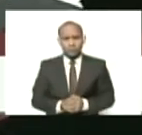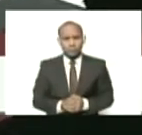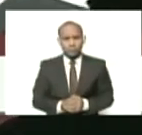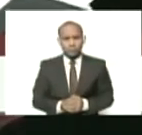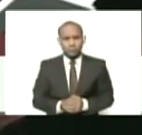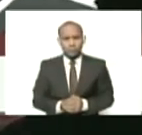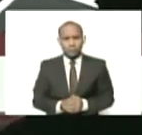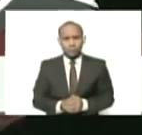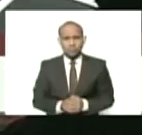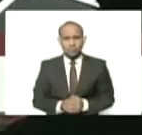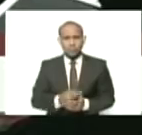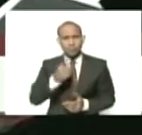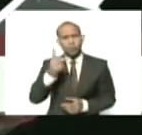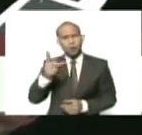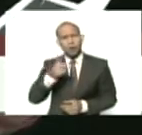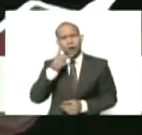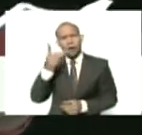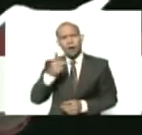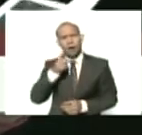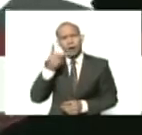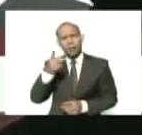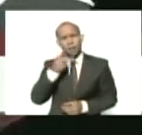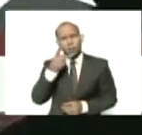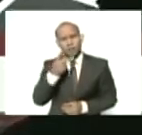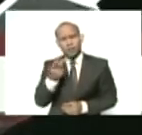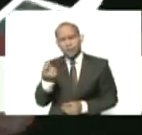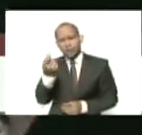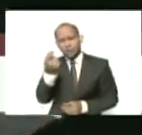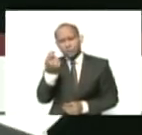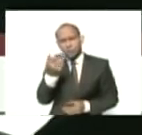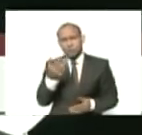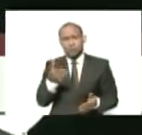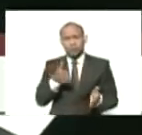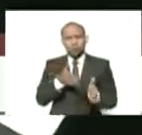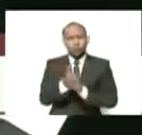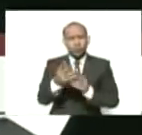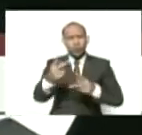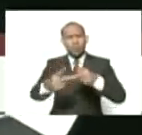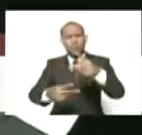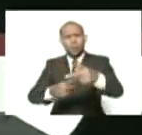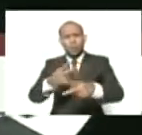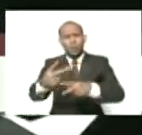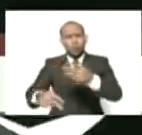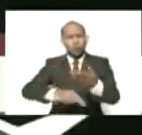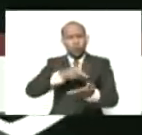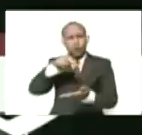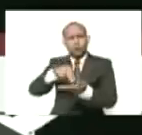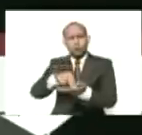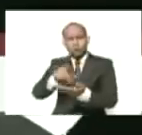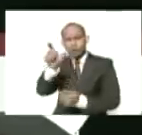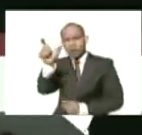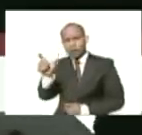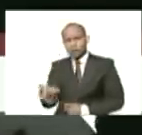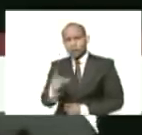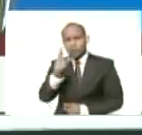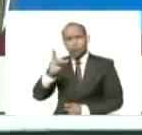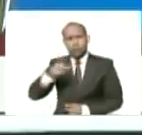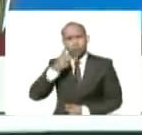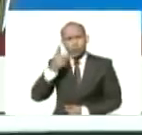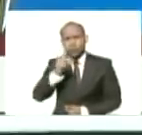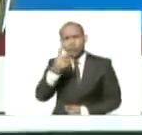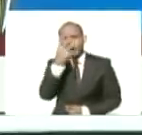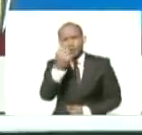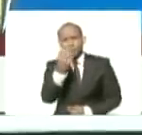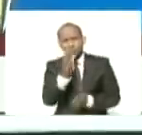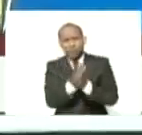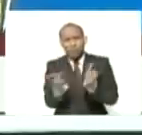es una política arancelaria a favor del productor nacional. Una política, no te entendí,